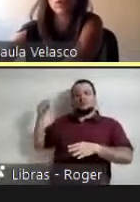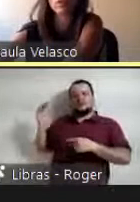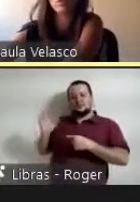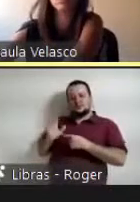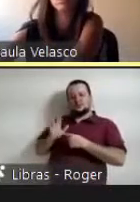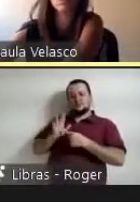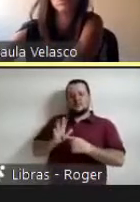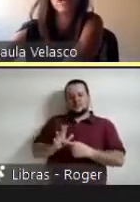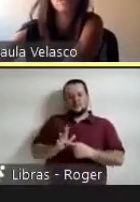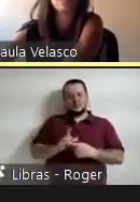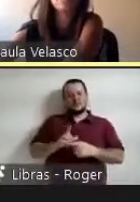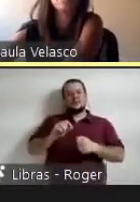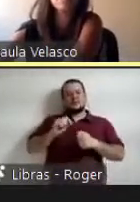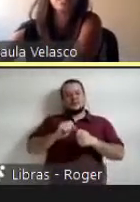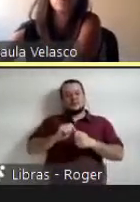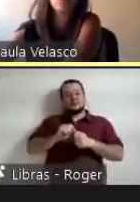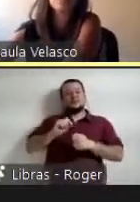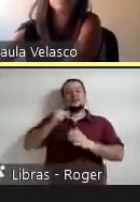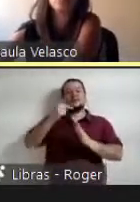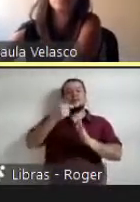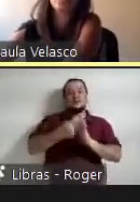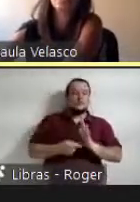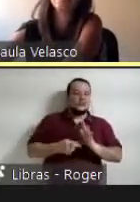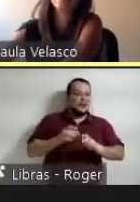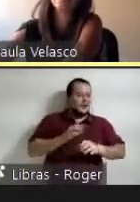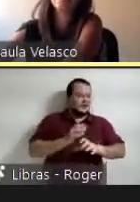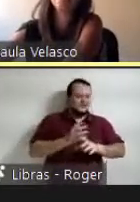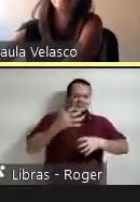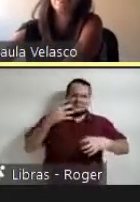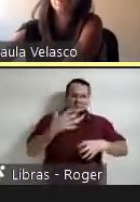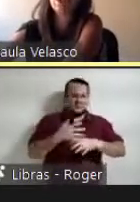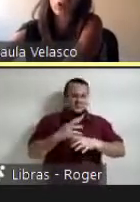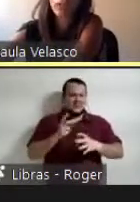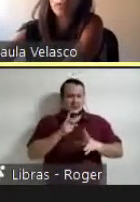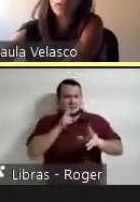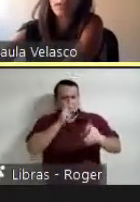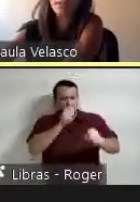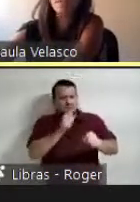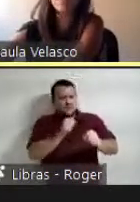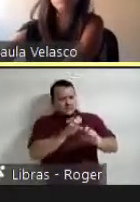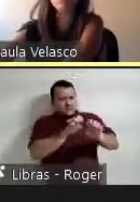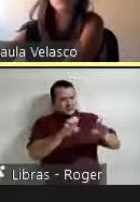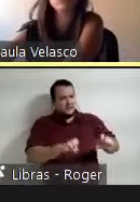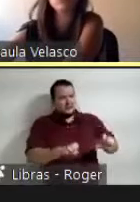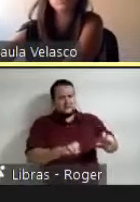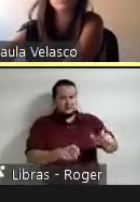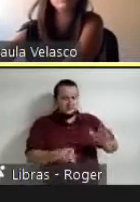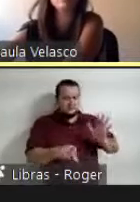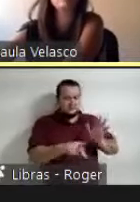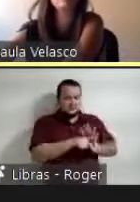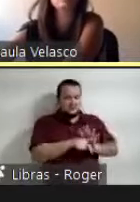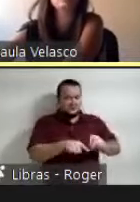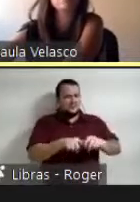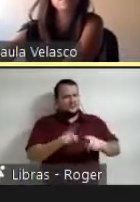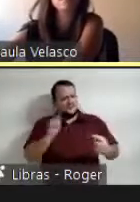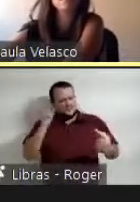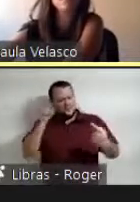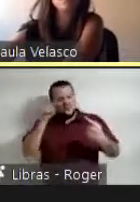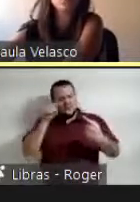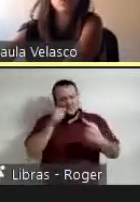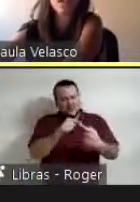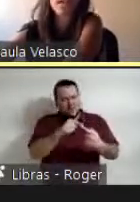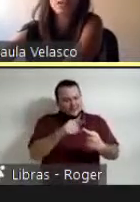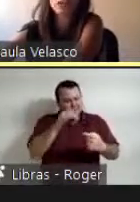criterios de refuerzo estructural el objetivo era tener la menor cantidad de intervenciones posible